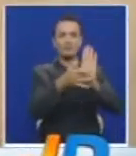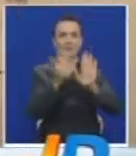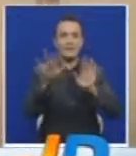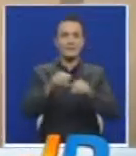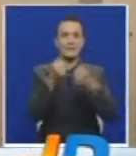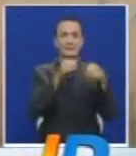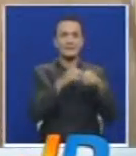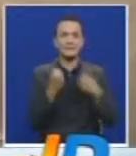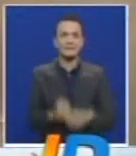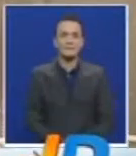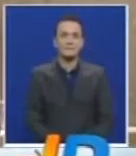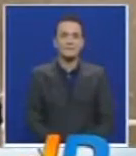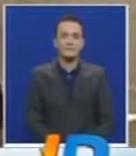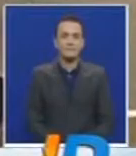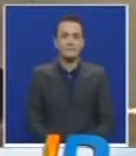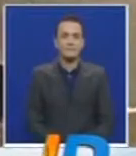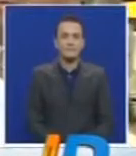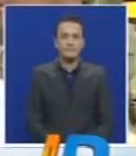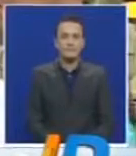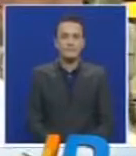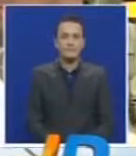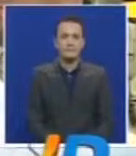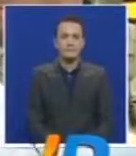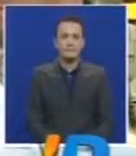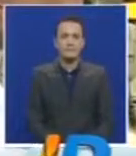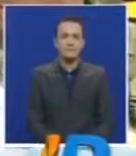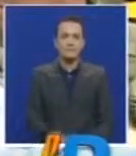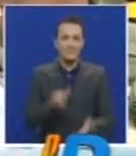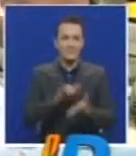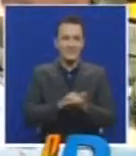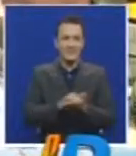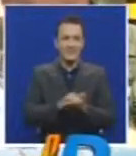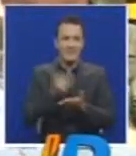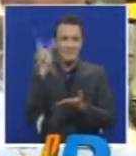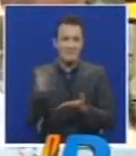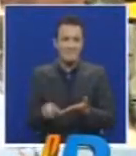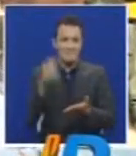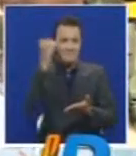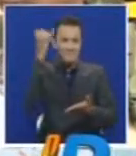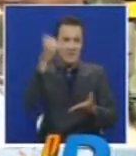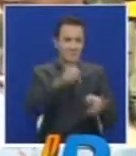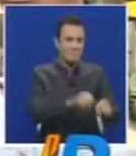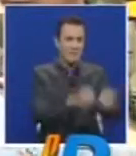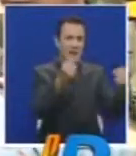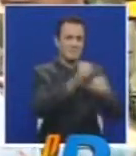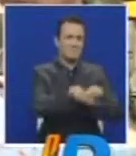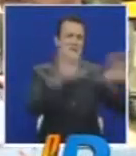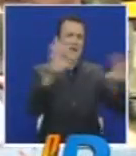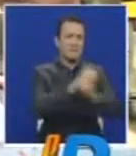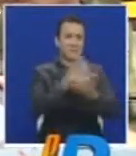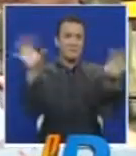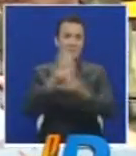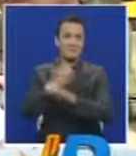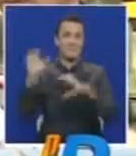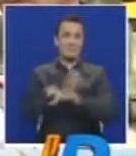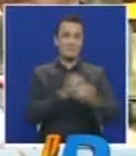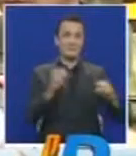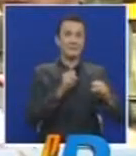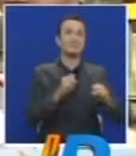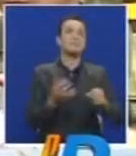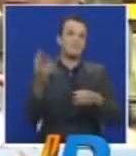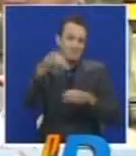lugar. Proceden a activar unas cargas que hacen detonar al interior de la